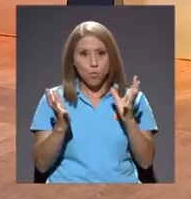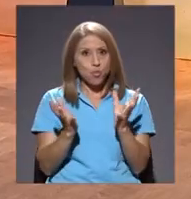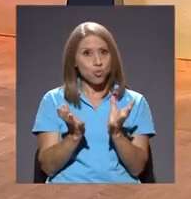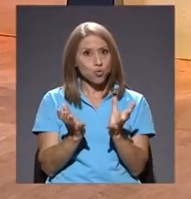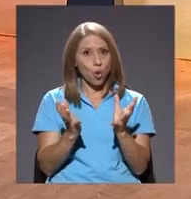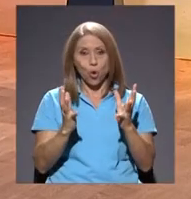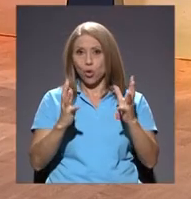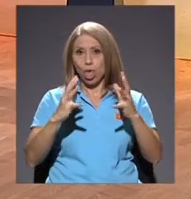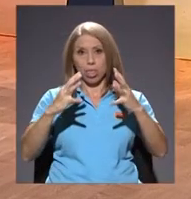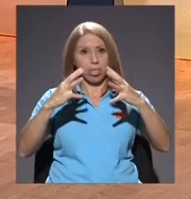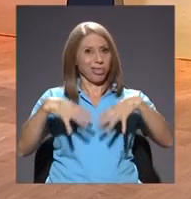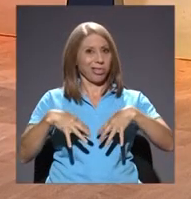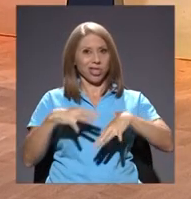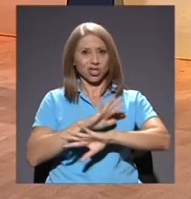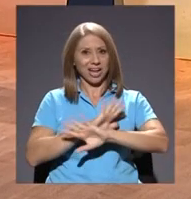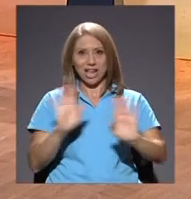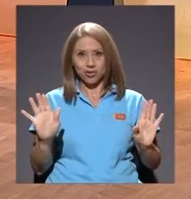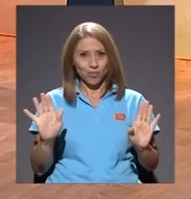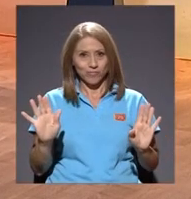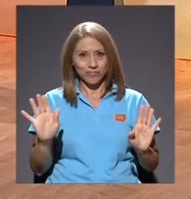creo que